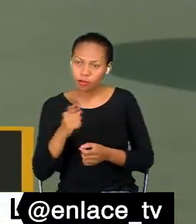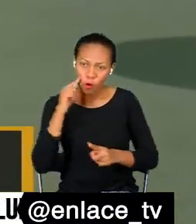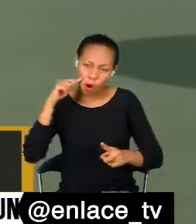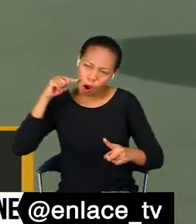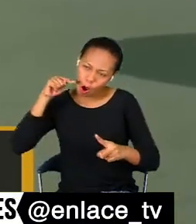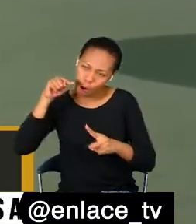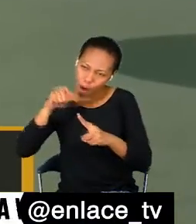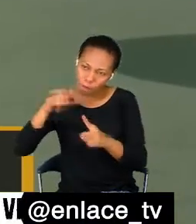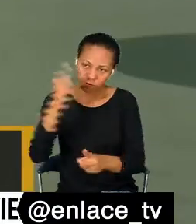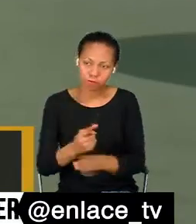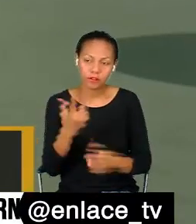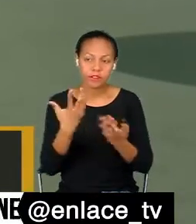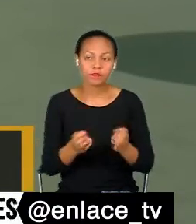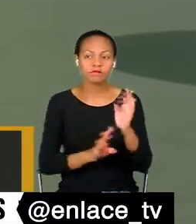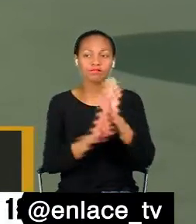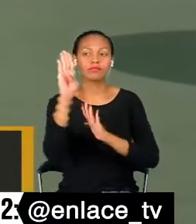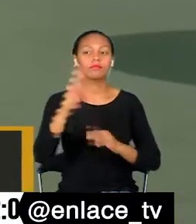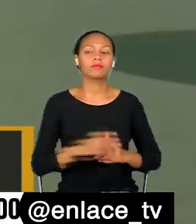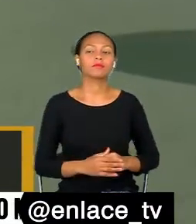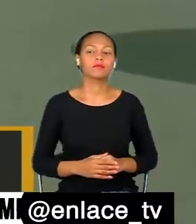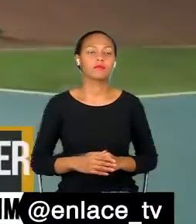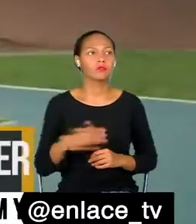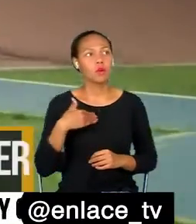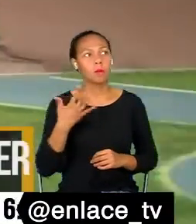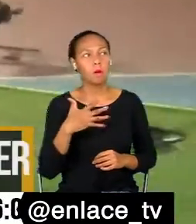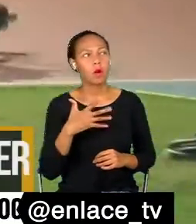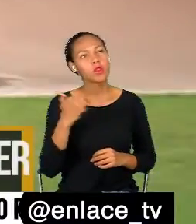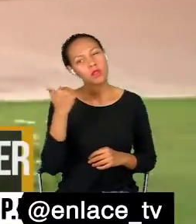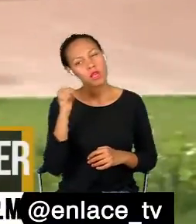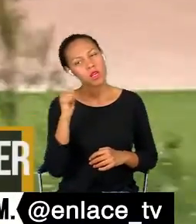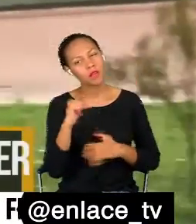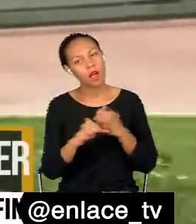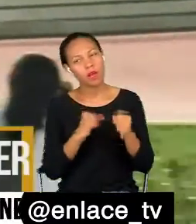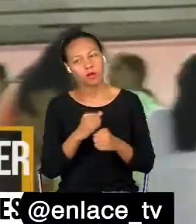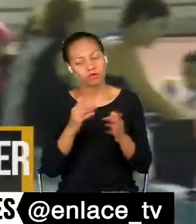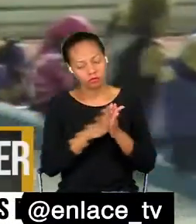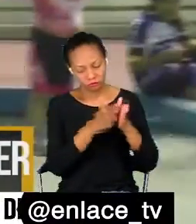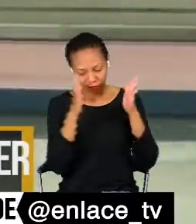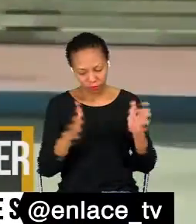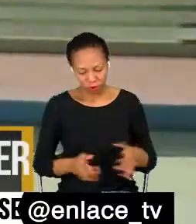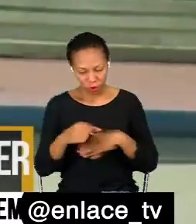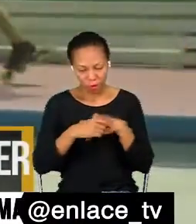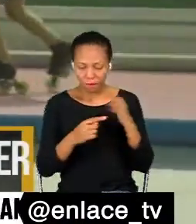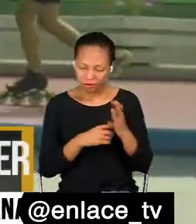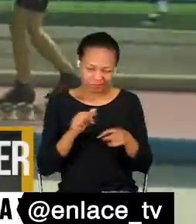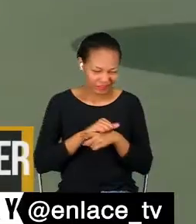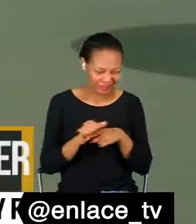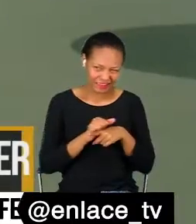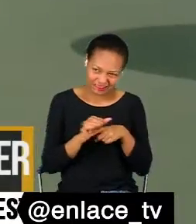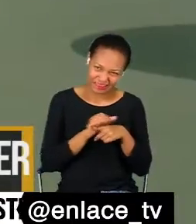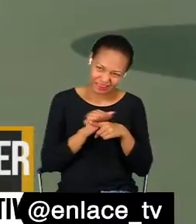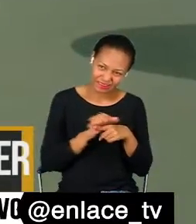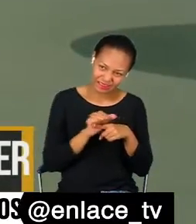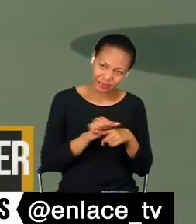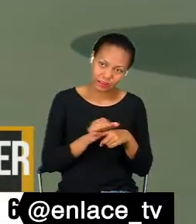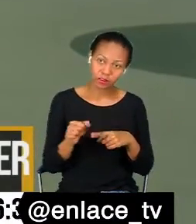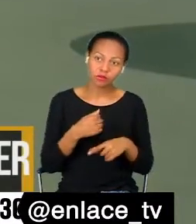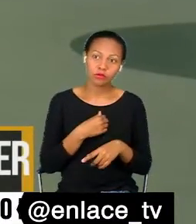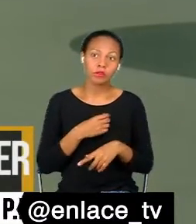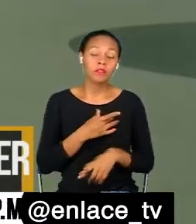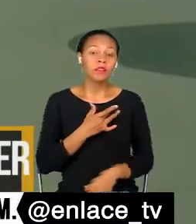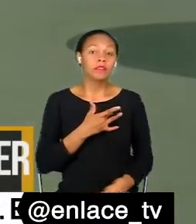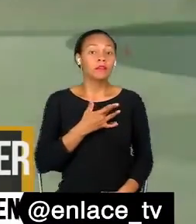club patino hace 6 años, llevo 10 años en total en este deporte. Pues mi pasión nació pues con la ayuda de mis papás,